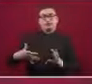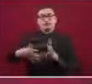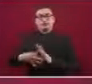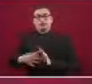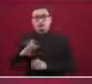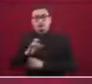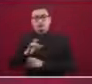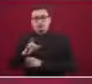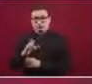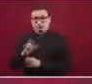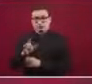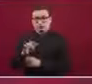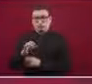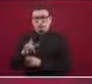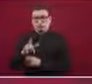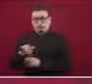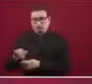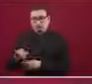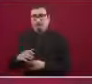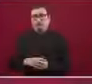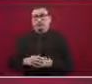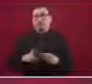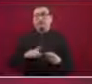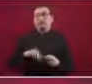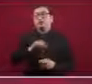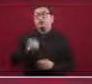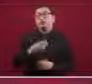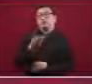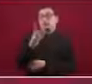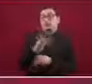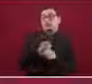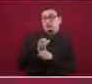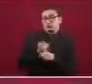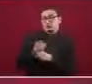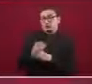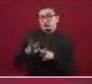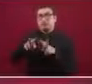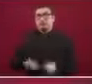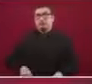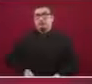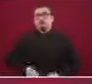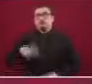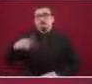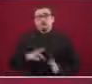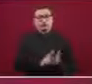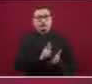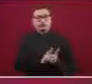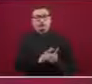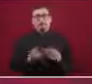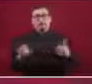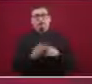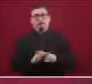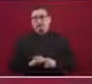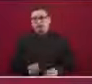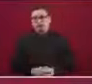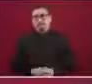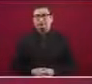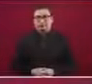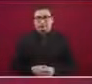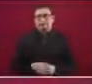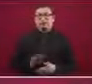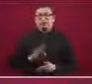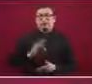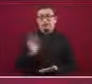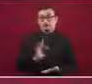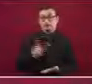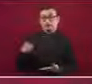Carlos Lomelí Bolaños y 3 más se realizan sobre las conductas contrarias a la legalidad, posiblemente